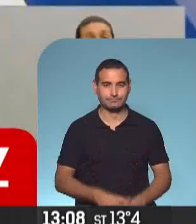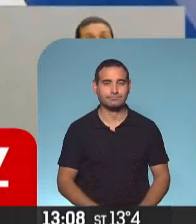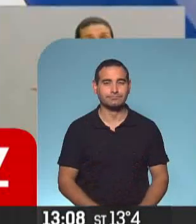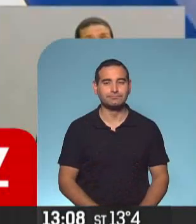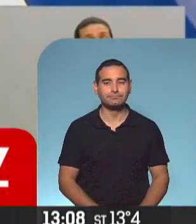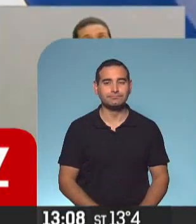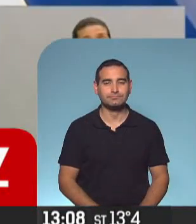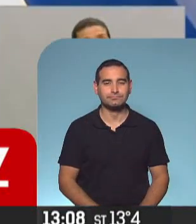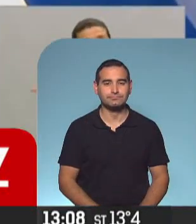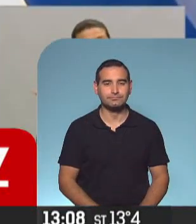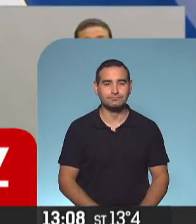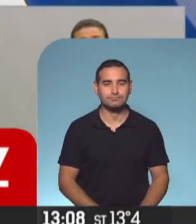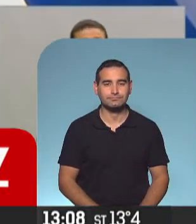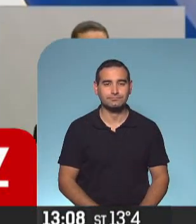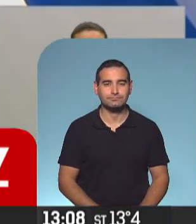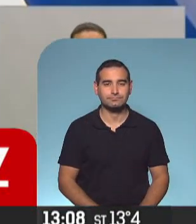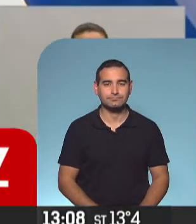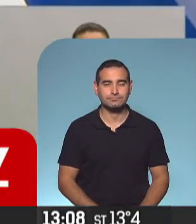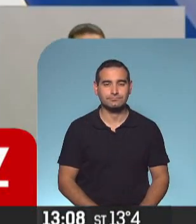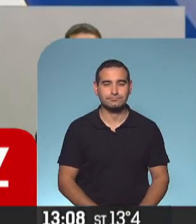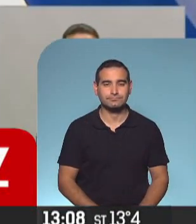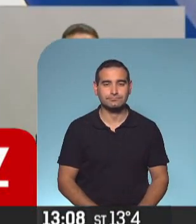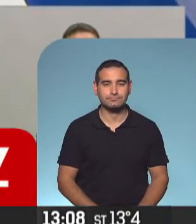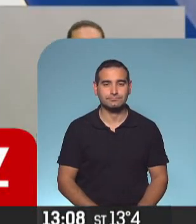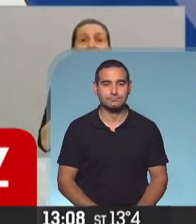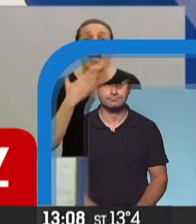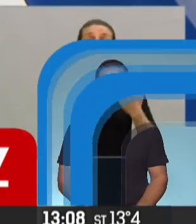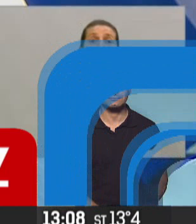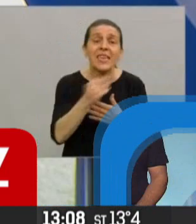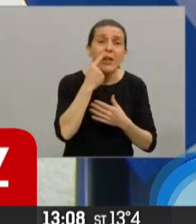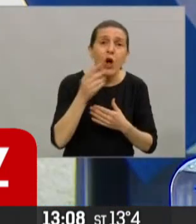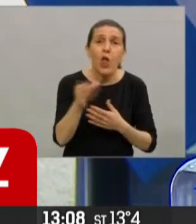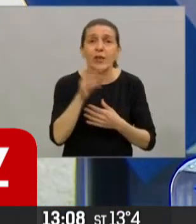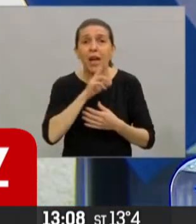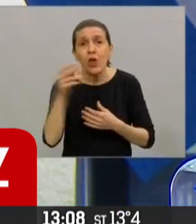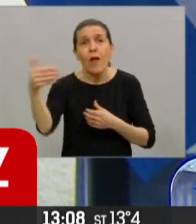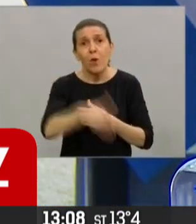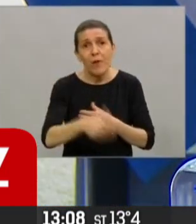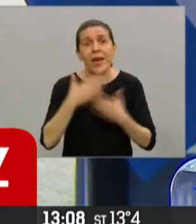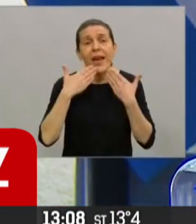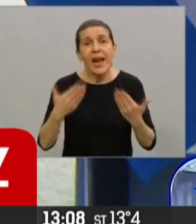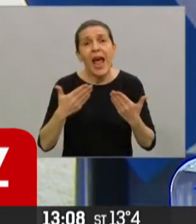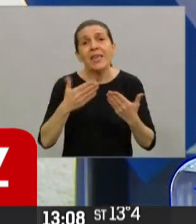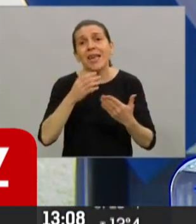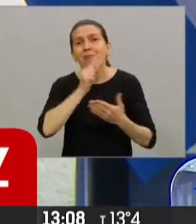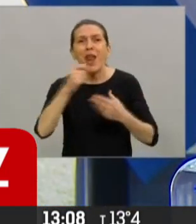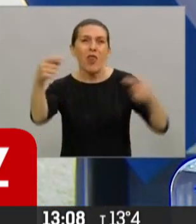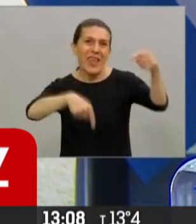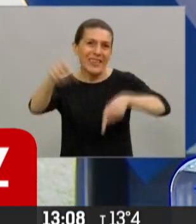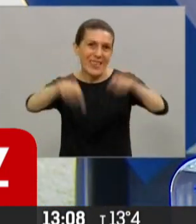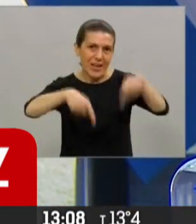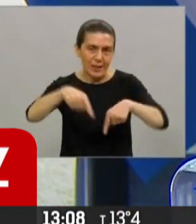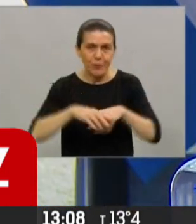Buenos días o buenas tardes, no sé muy bien ya en qué horario estamos. Gracias a todos y todas por estar allí, gracias a los periodistas que nos